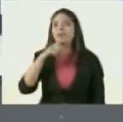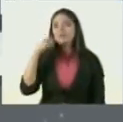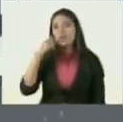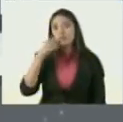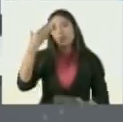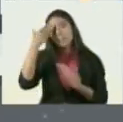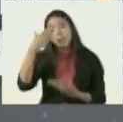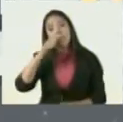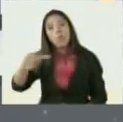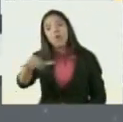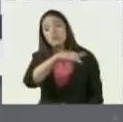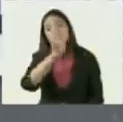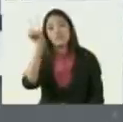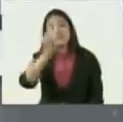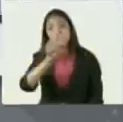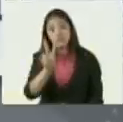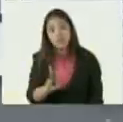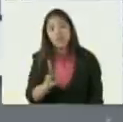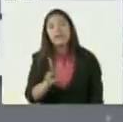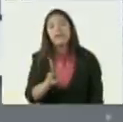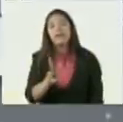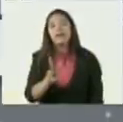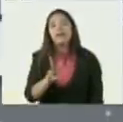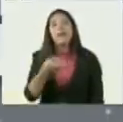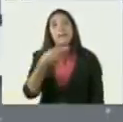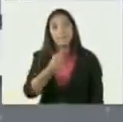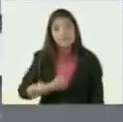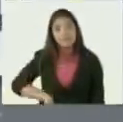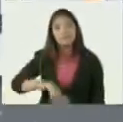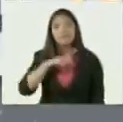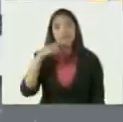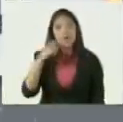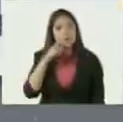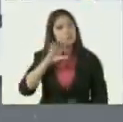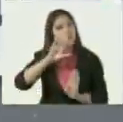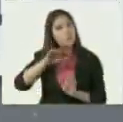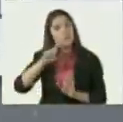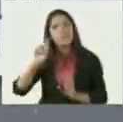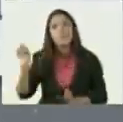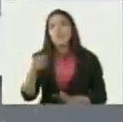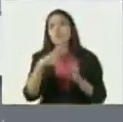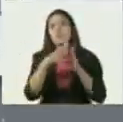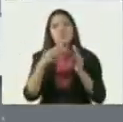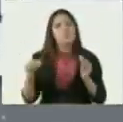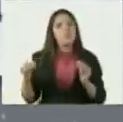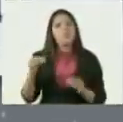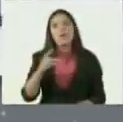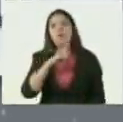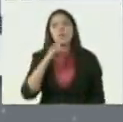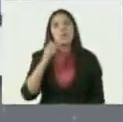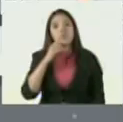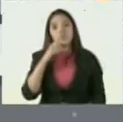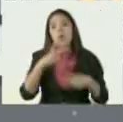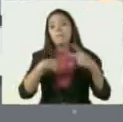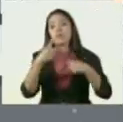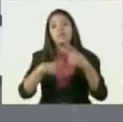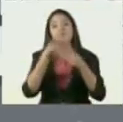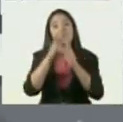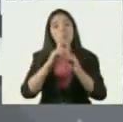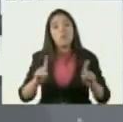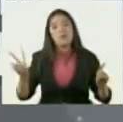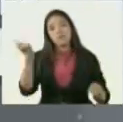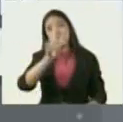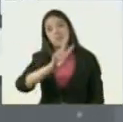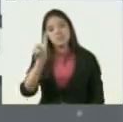pueblo de Venezuela. El presidente Putin me ratificó todo el apoyo de la Federación Rusa al proceso democrático